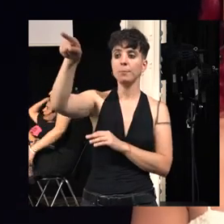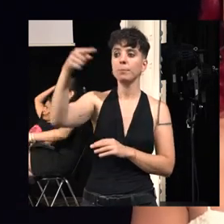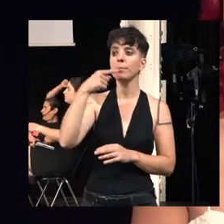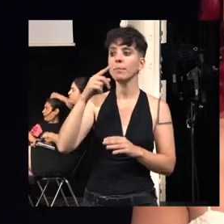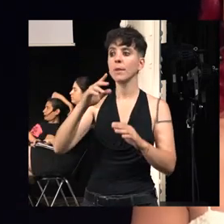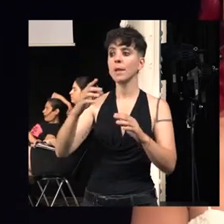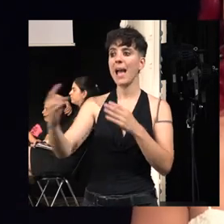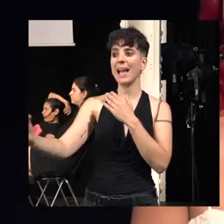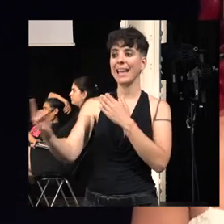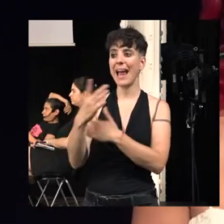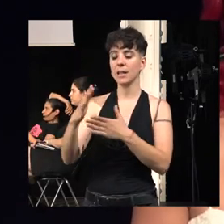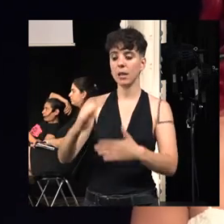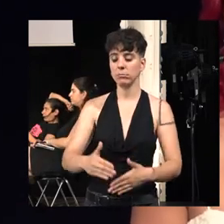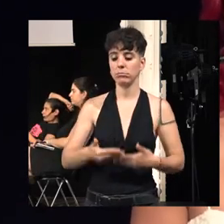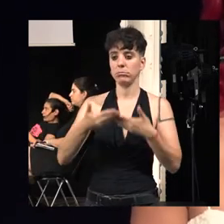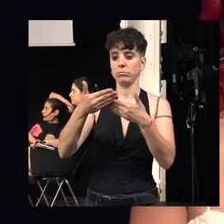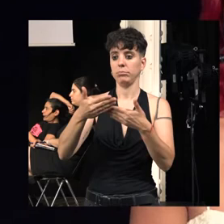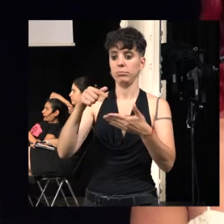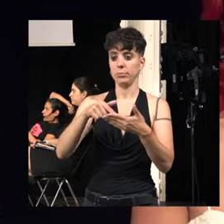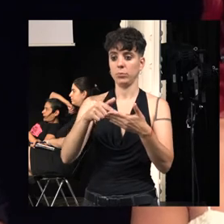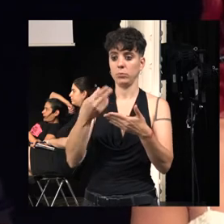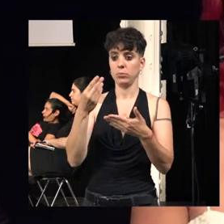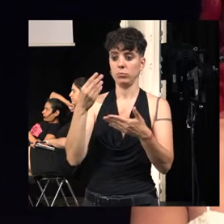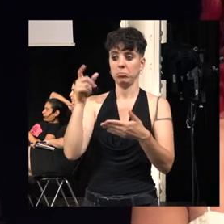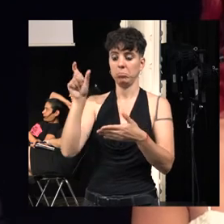llegó una carta de una interna